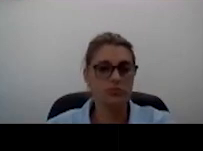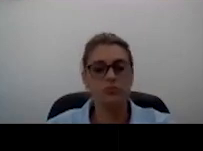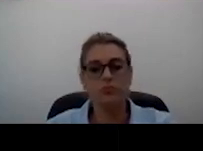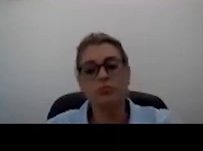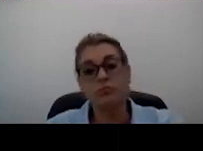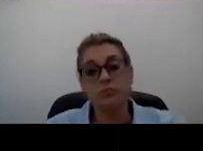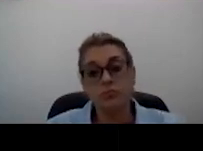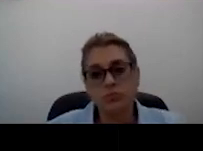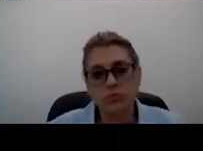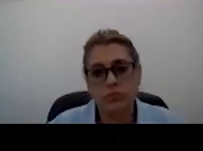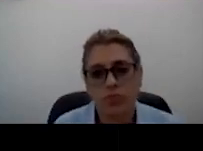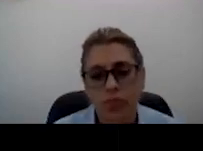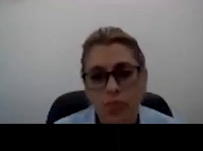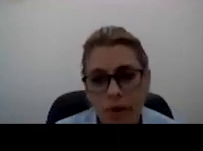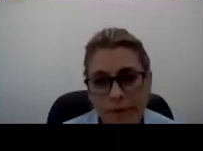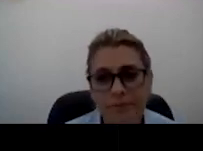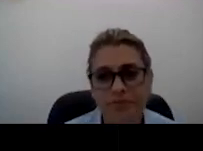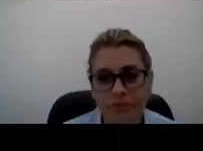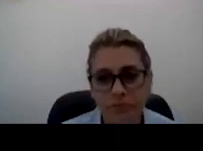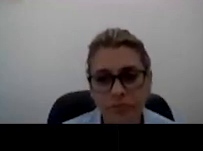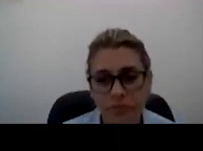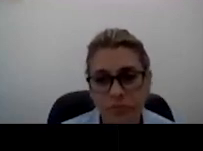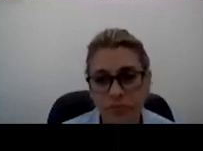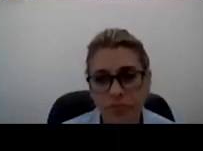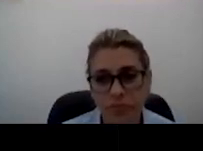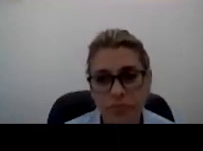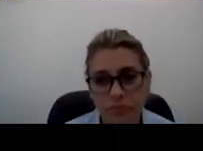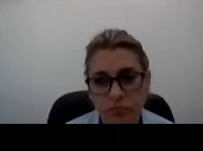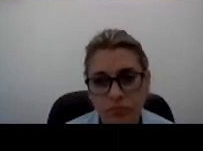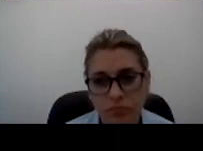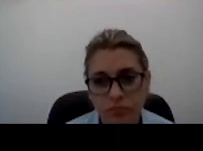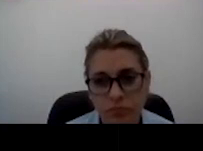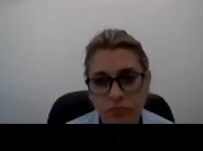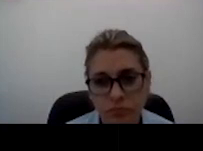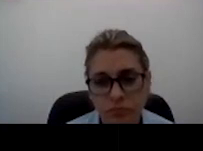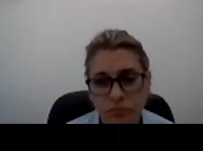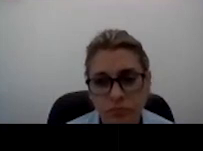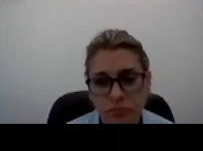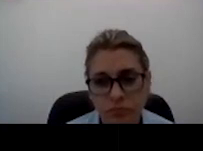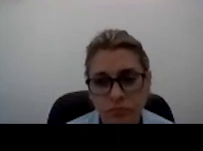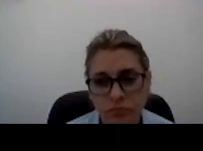peso. Bueno, si quitamos el rublo ruso, ¿no? Que el rublo ruso es el que tiene el 20.